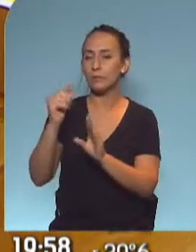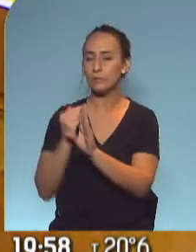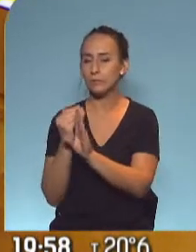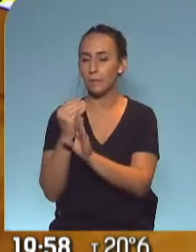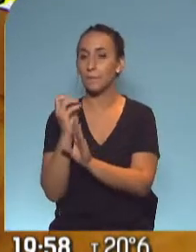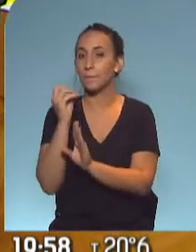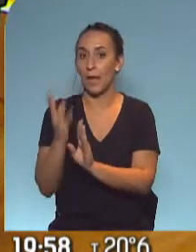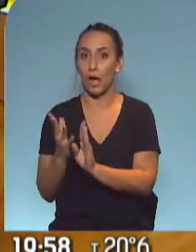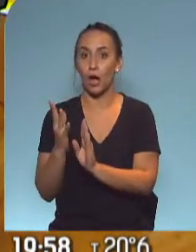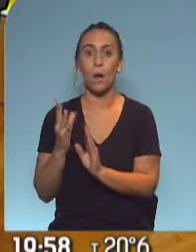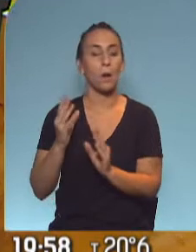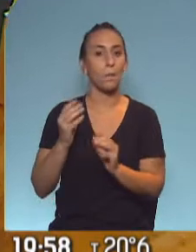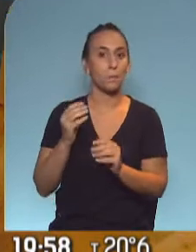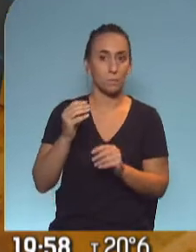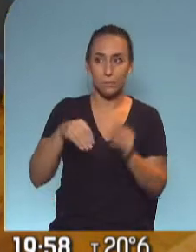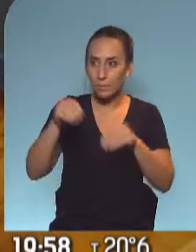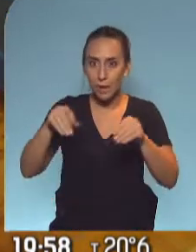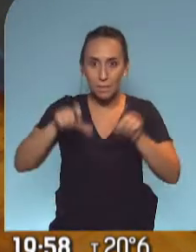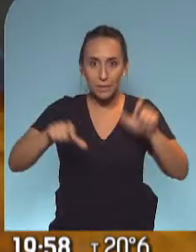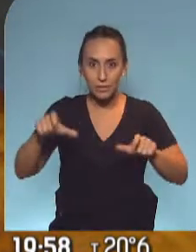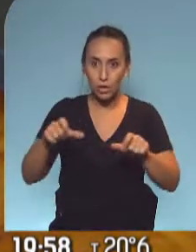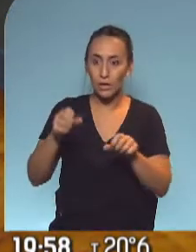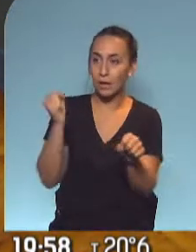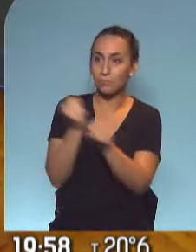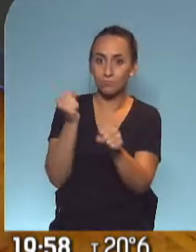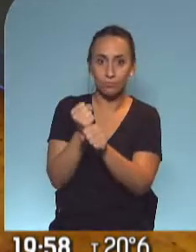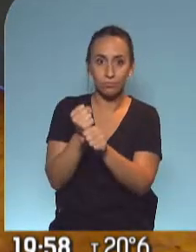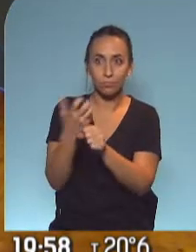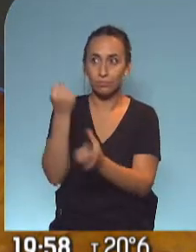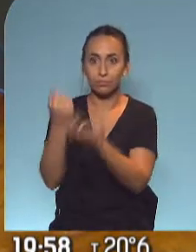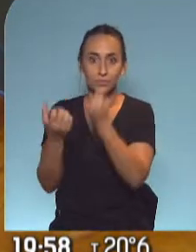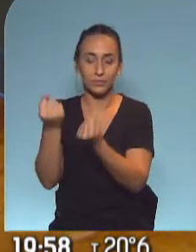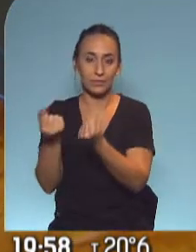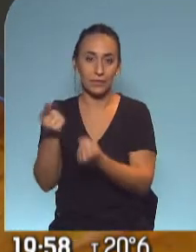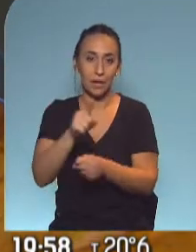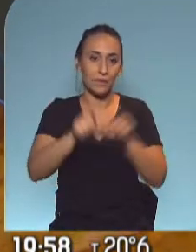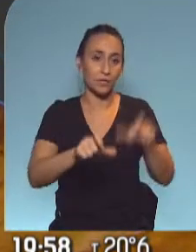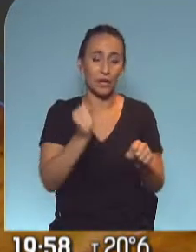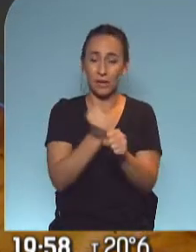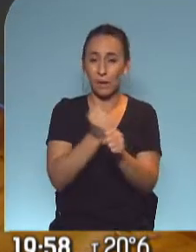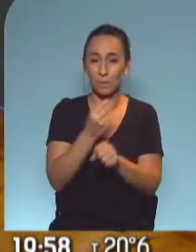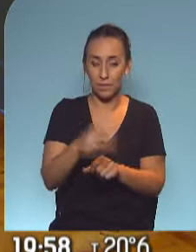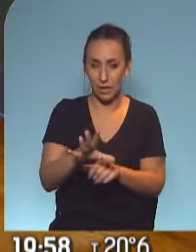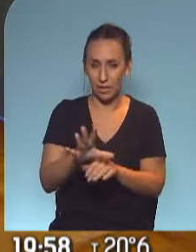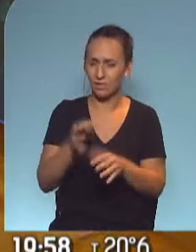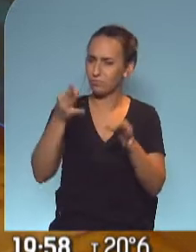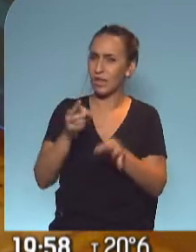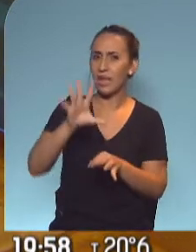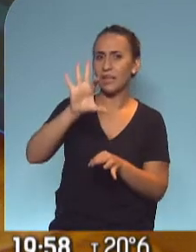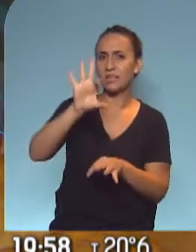sea, es decir, más gente ocupada que más gente desempleada. Ahora. En esa comparación al trimestre, menos del 1%,